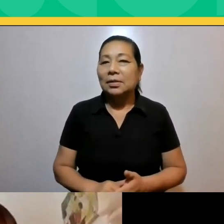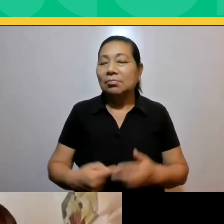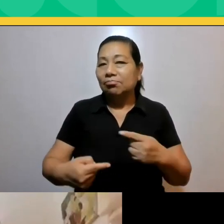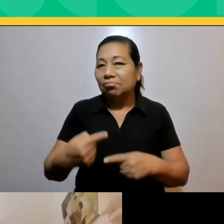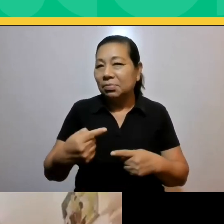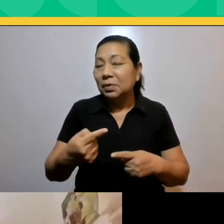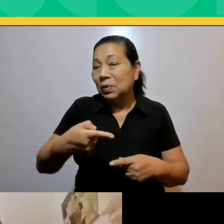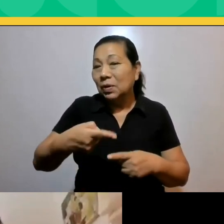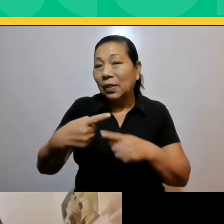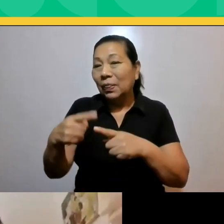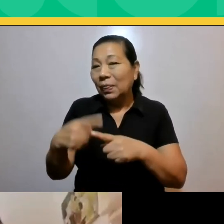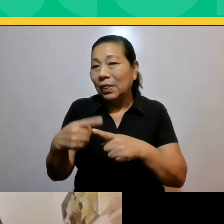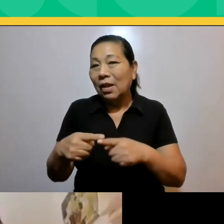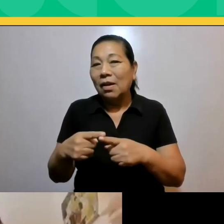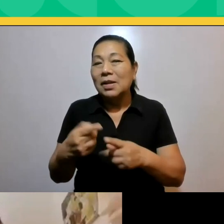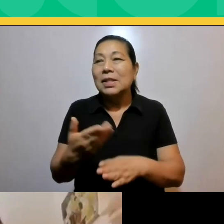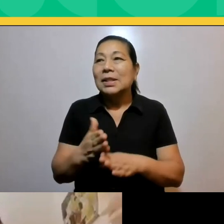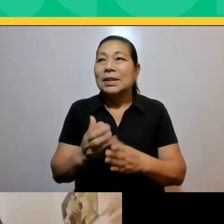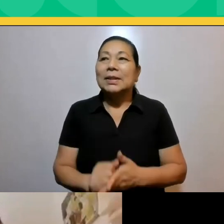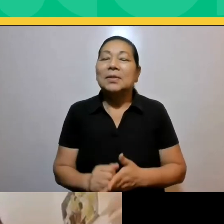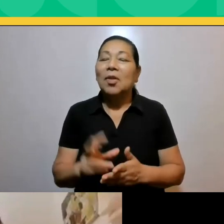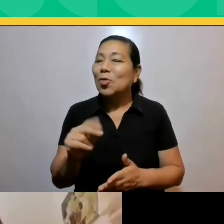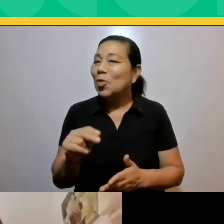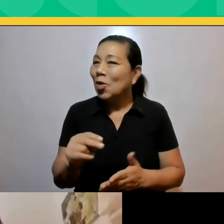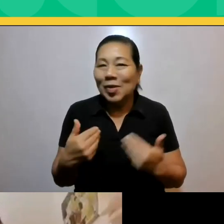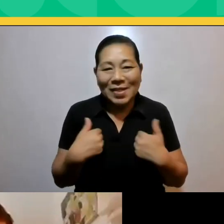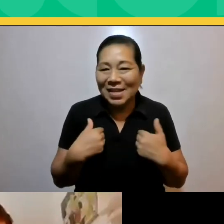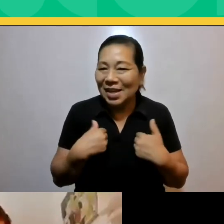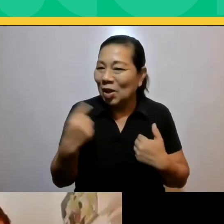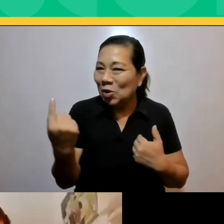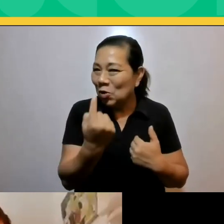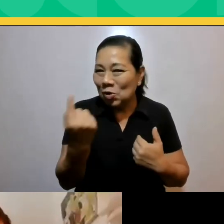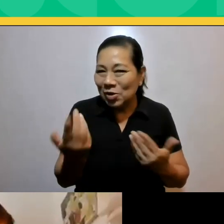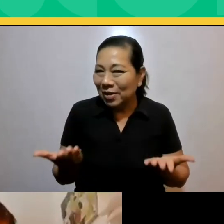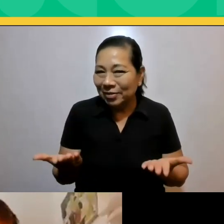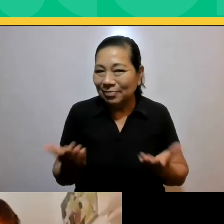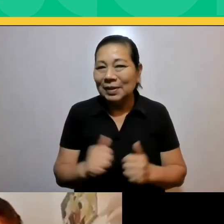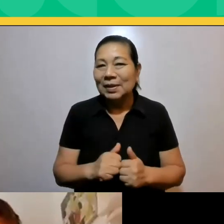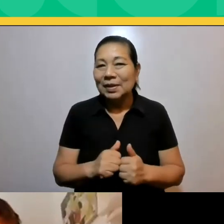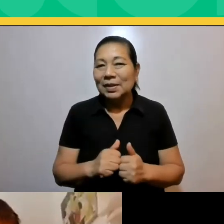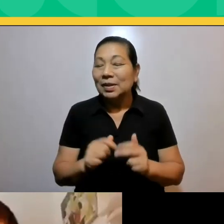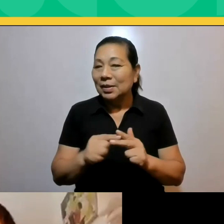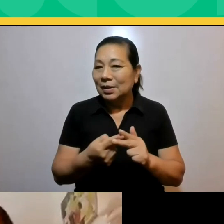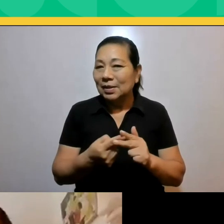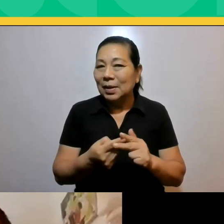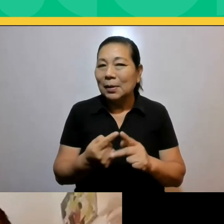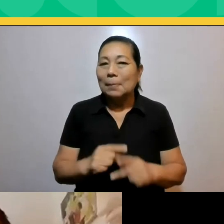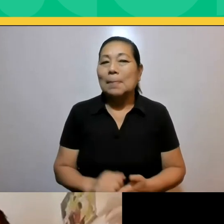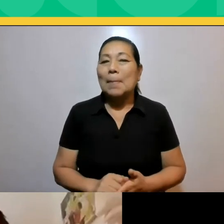eréctil es multifactorial, no tiene solamente un origen, una